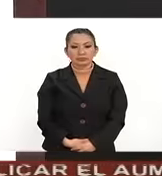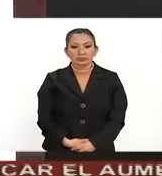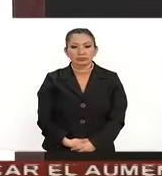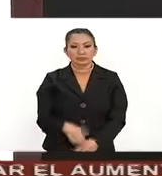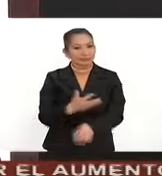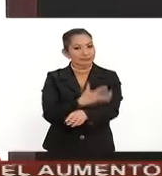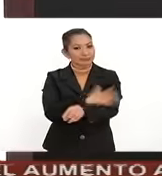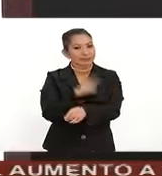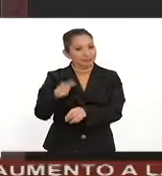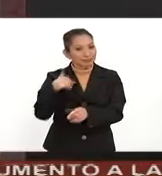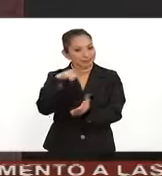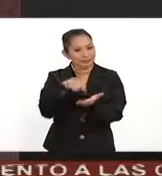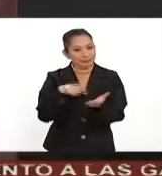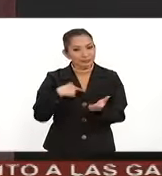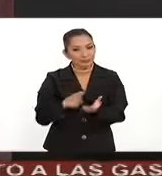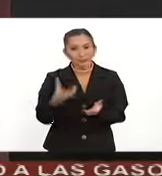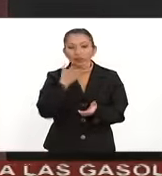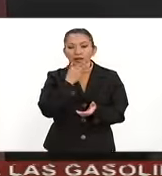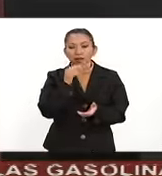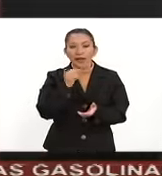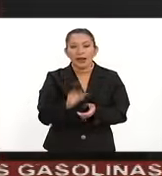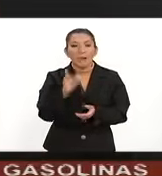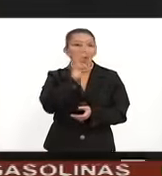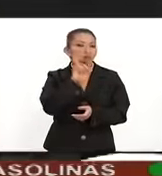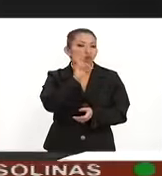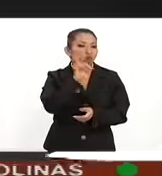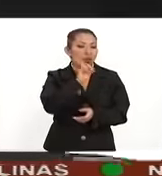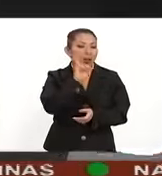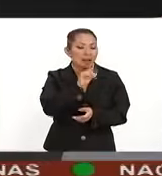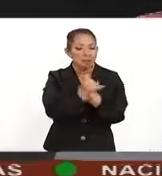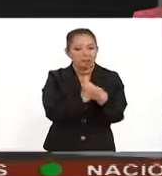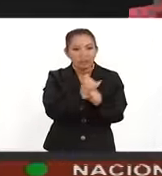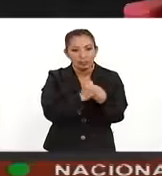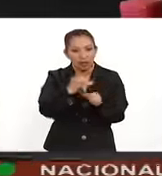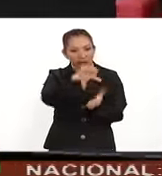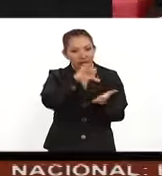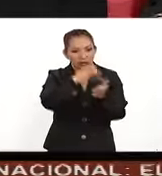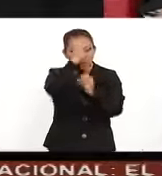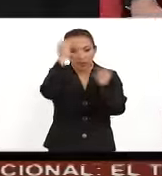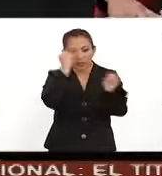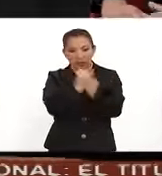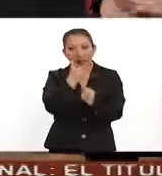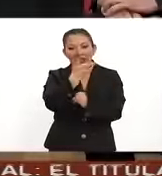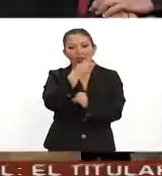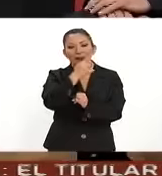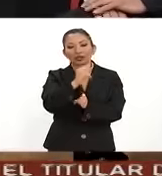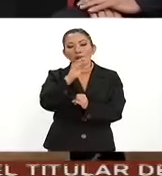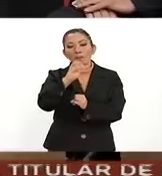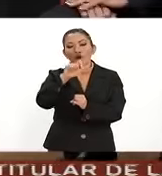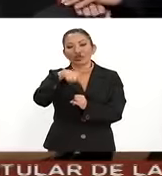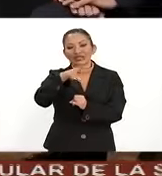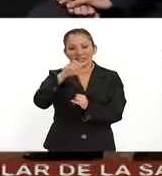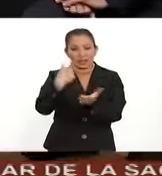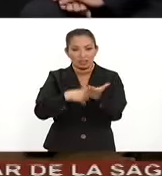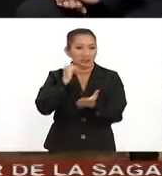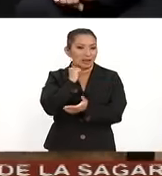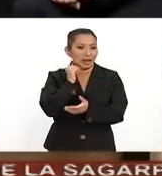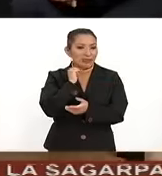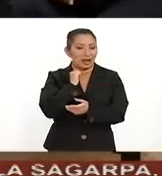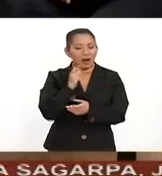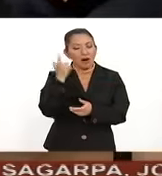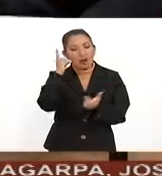Nos acompaña aquí en el estudio Ecri Colmenares, ella es investigadora del Centro de Estudios Internacionales Gilberto Bosques del Senado de la República.